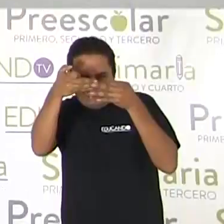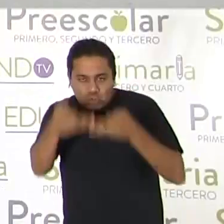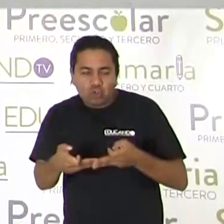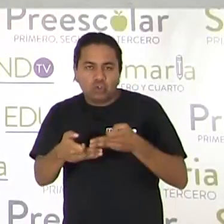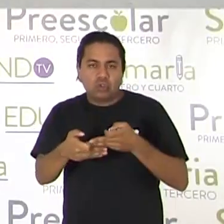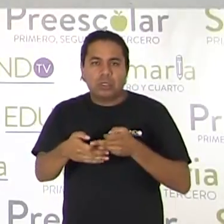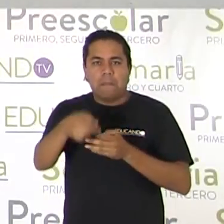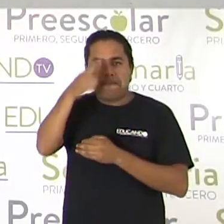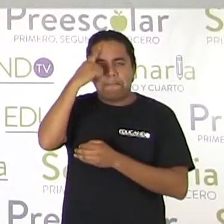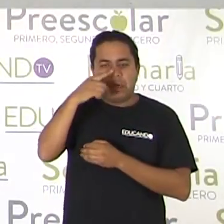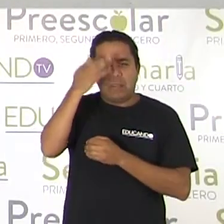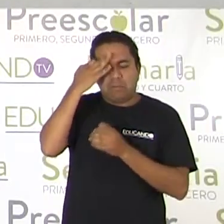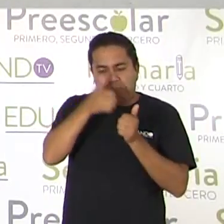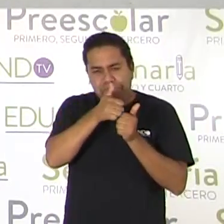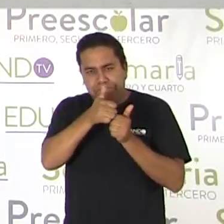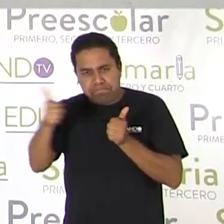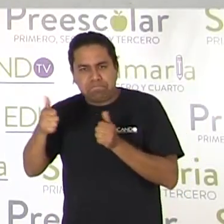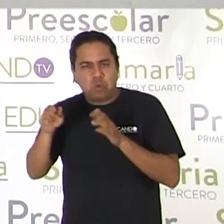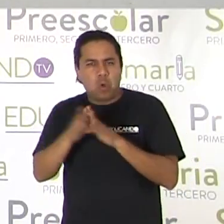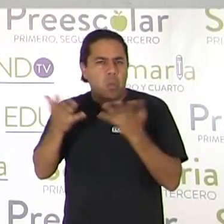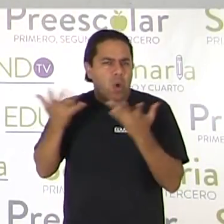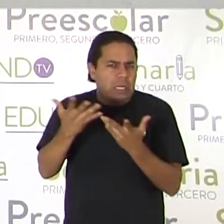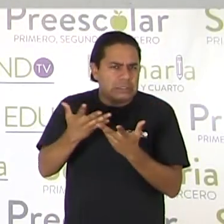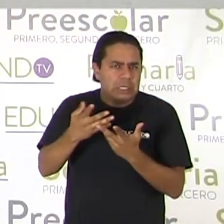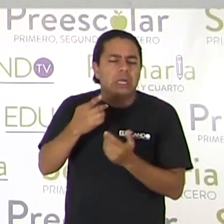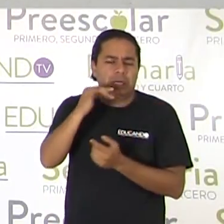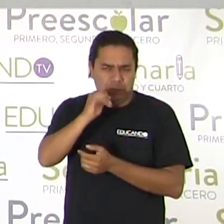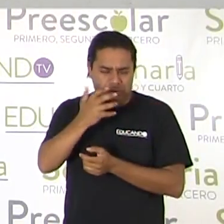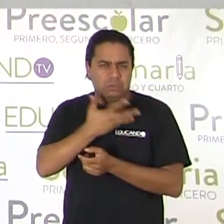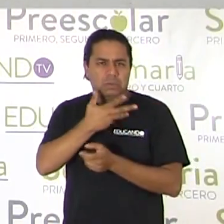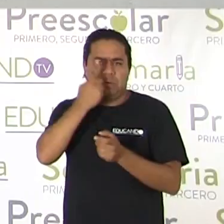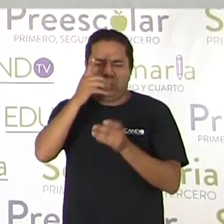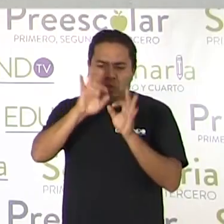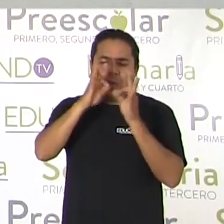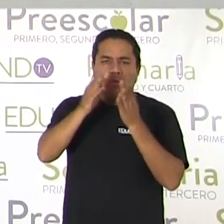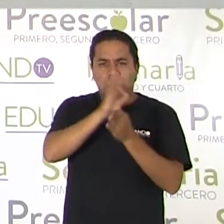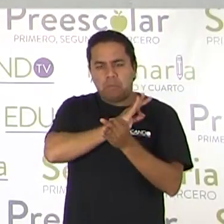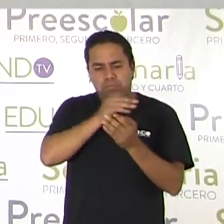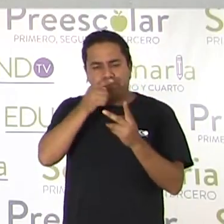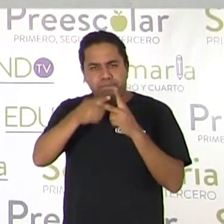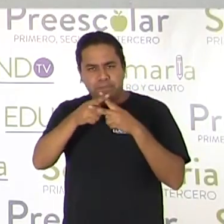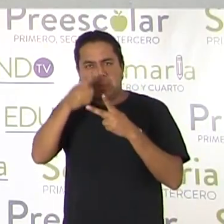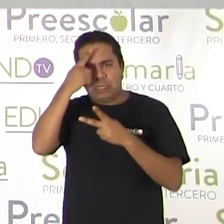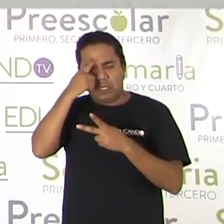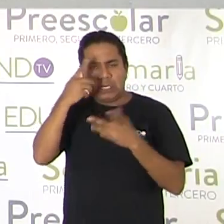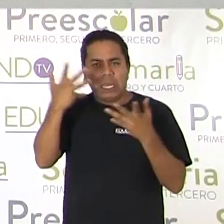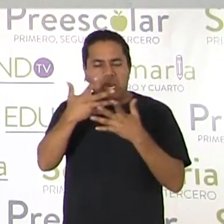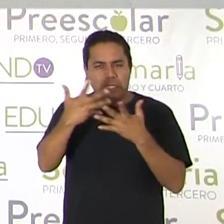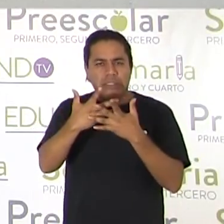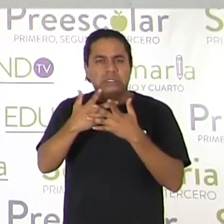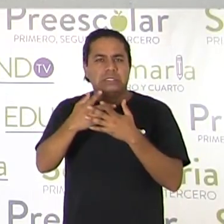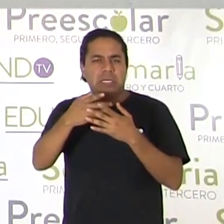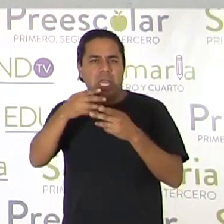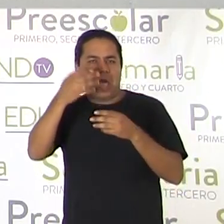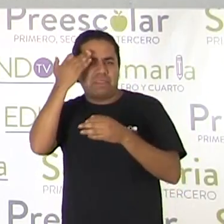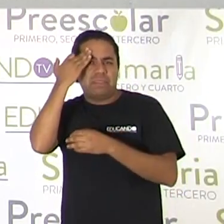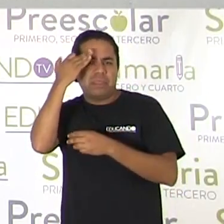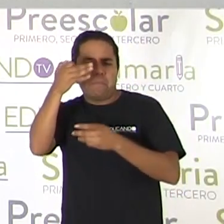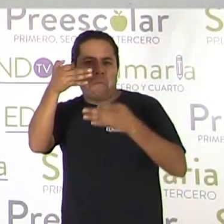Así es, hay una forma de que podemos desarrollar, la voy a poner aquí, voy a pegar una tarjetita que ya está previamente